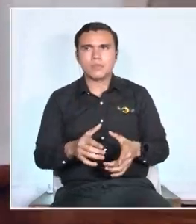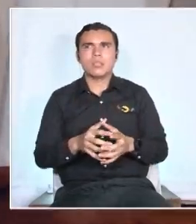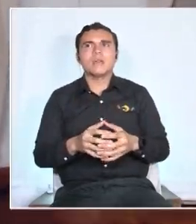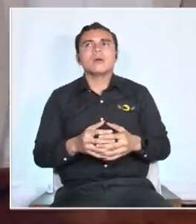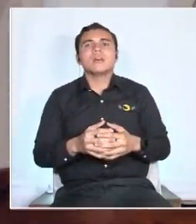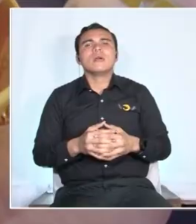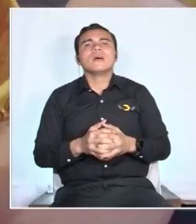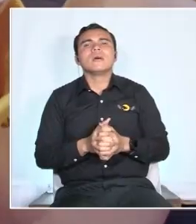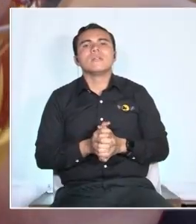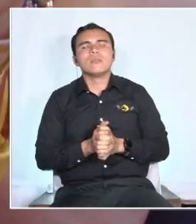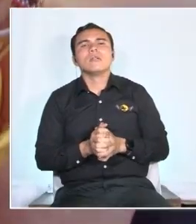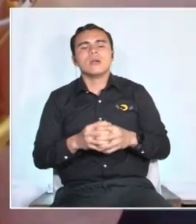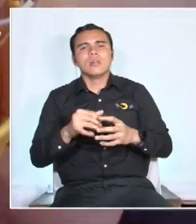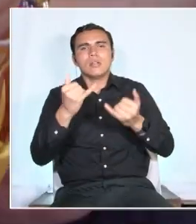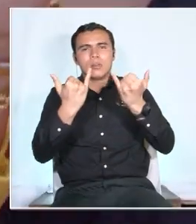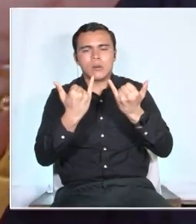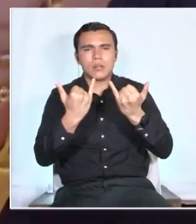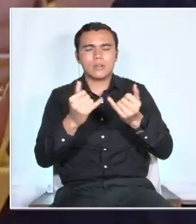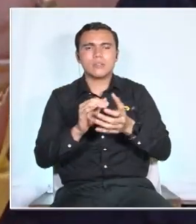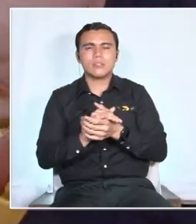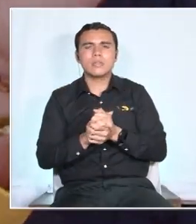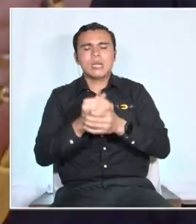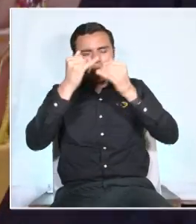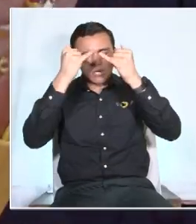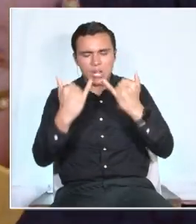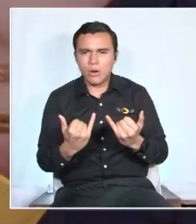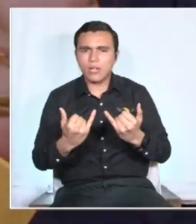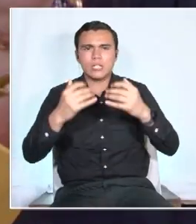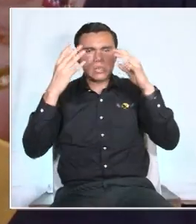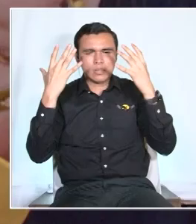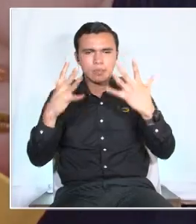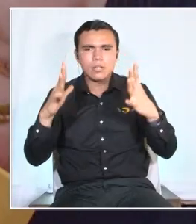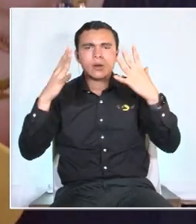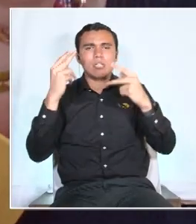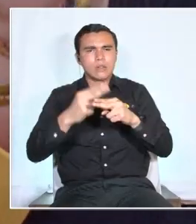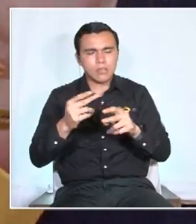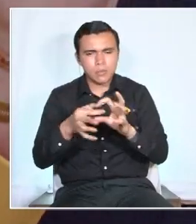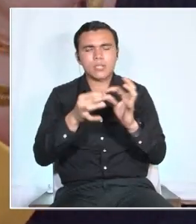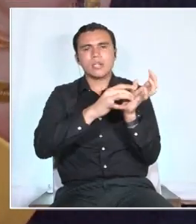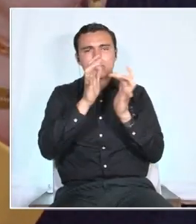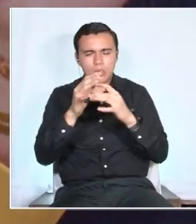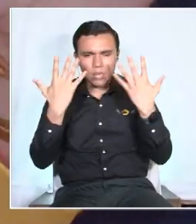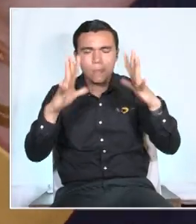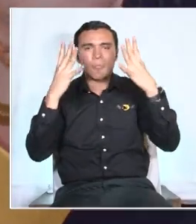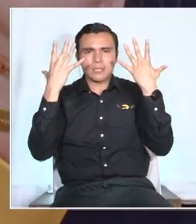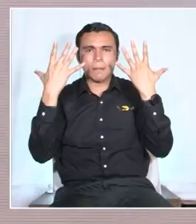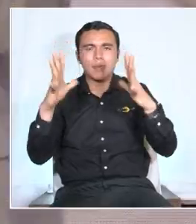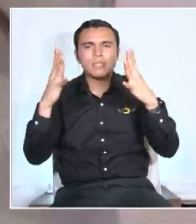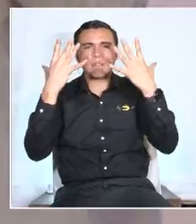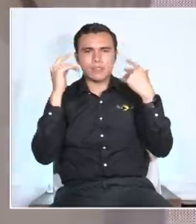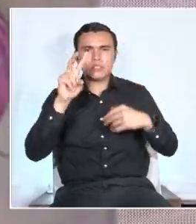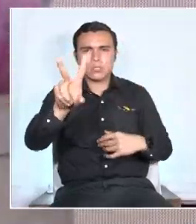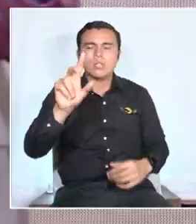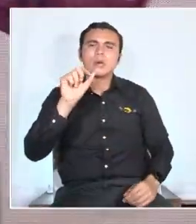Créelo, créelo, créelo. Ahora, ahora, en el nombre de Jesús, al cuento de tres, tú lo